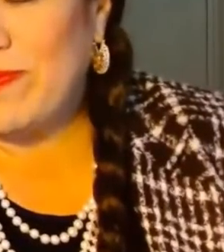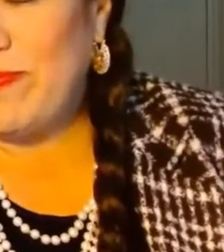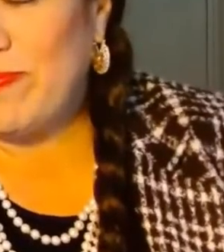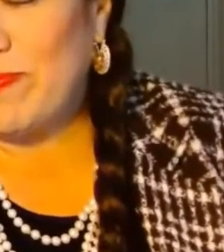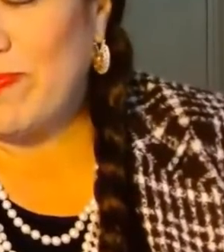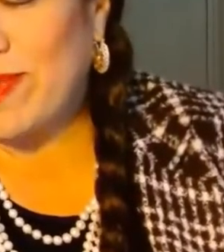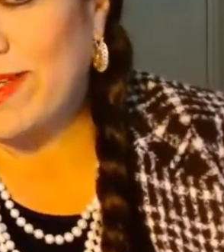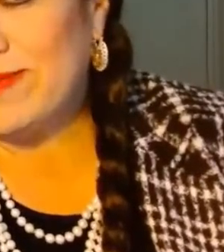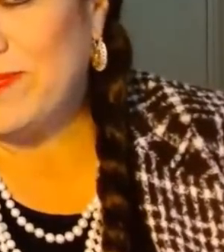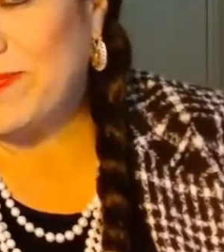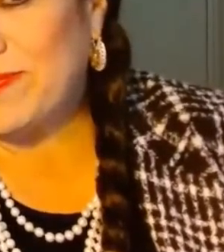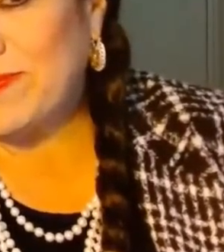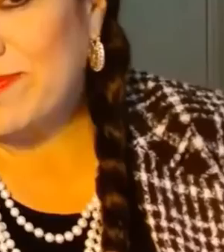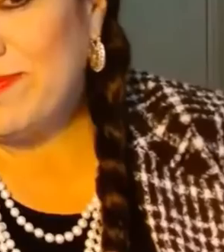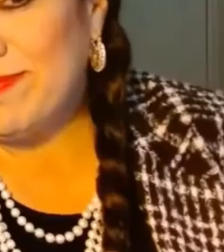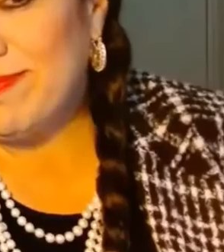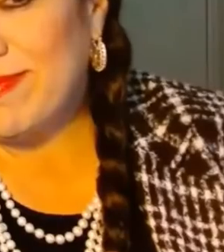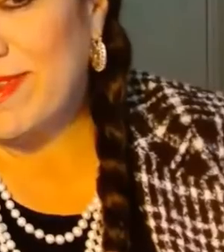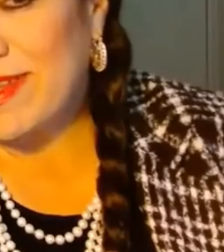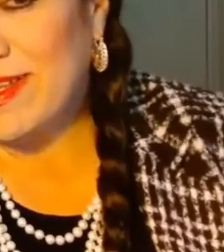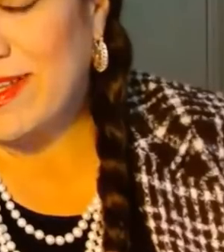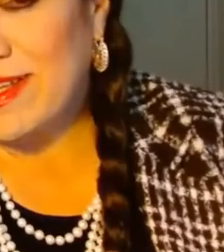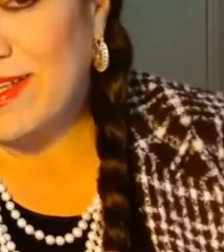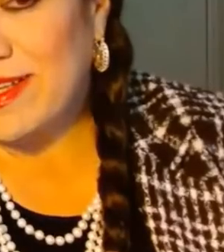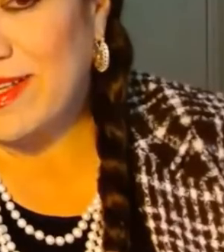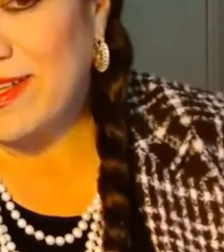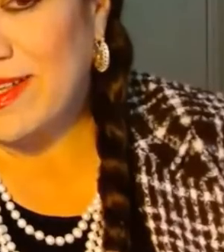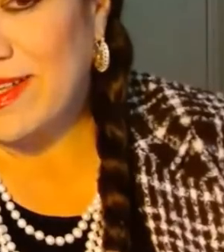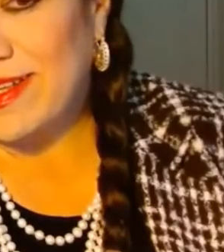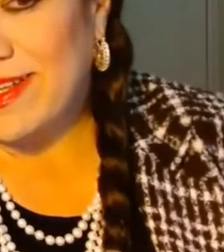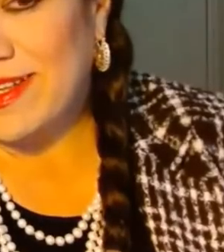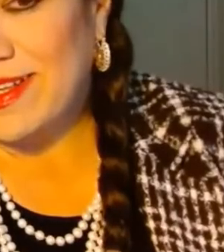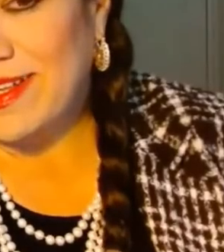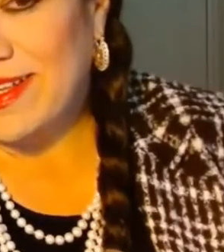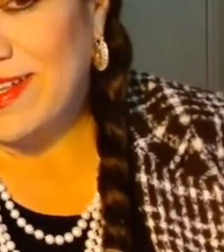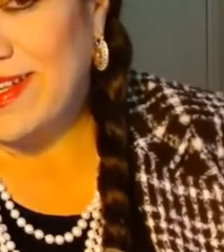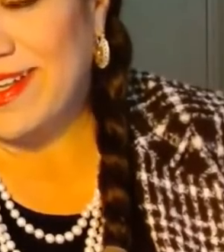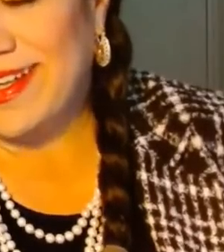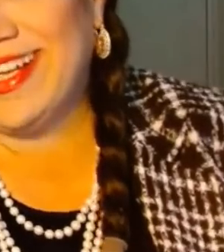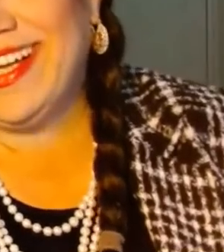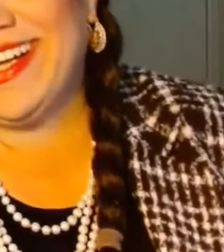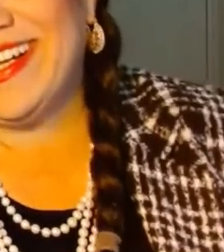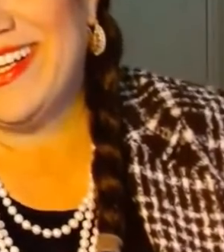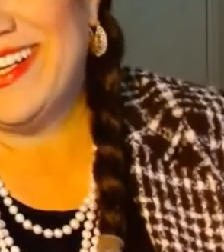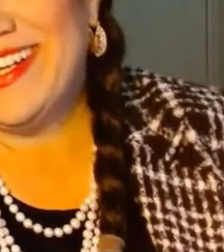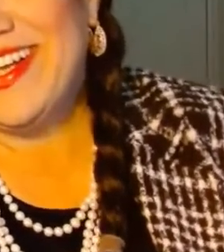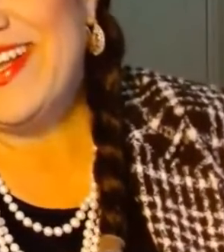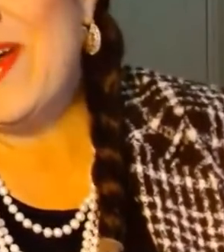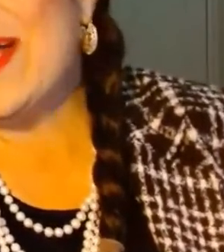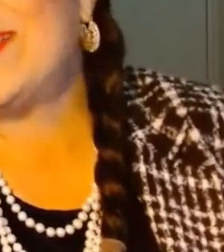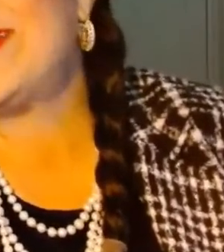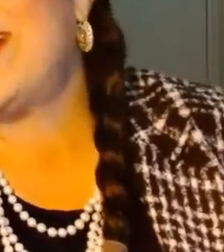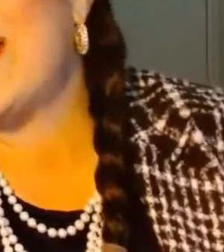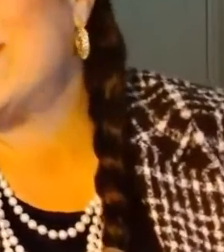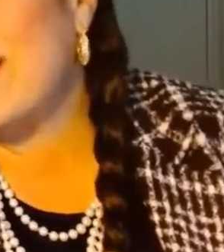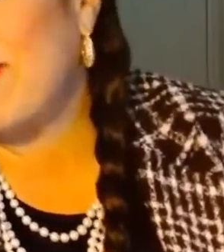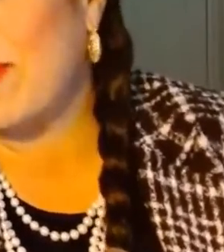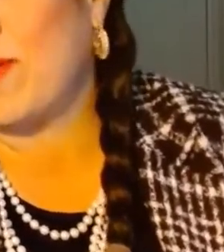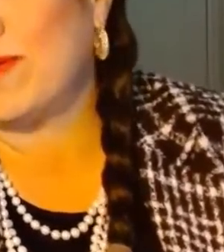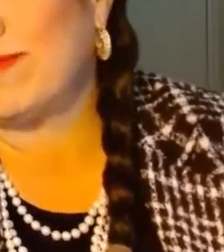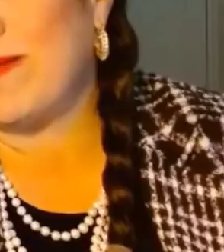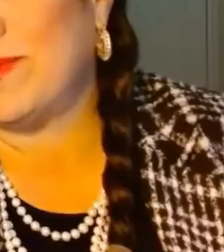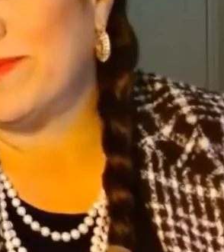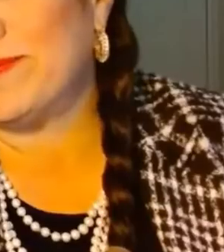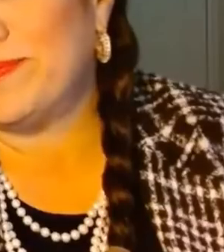No interpretes. Si él dice orgánicos, es que los otros son inorgánicos, que no tienen cerebro. No, sería